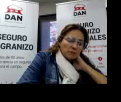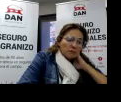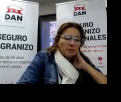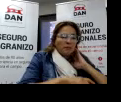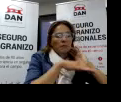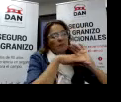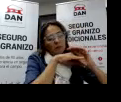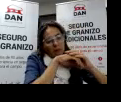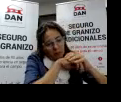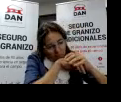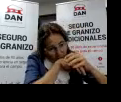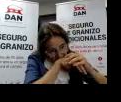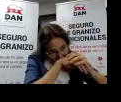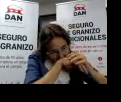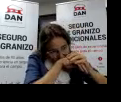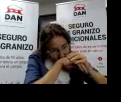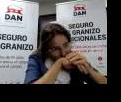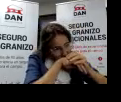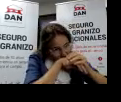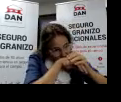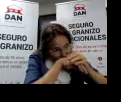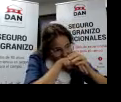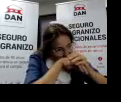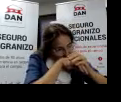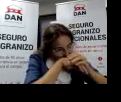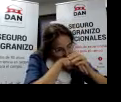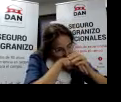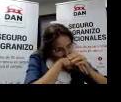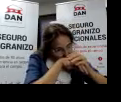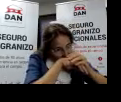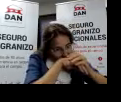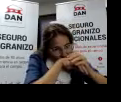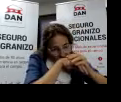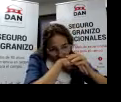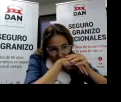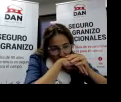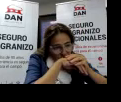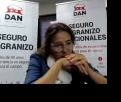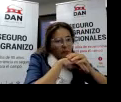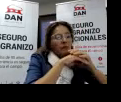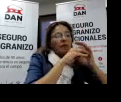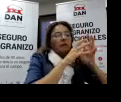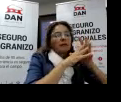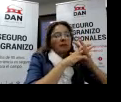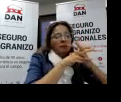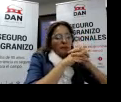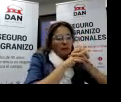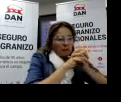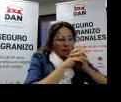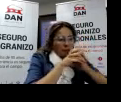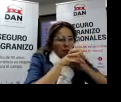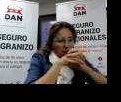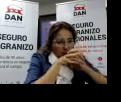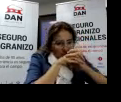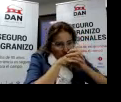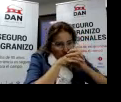después agosto, en enero no habíamos mostrado, así que este es el mapa, los últimos mapas, tanto el de lluvias como el de temperaturas, que